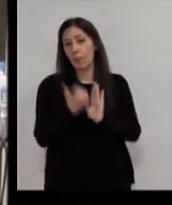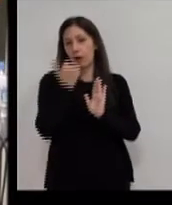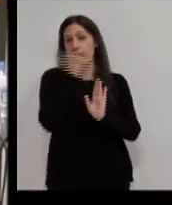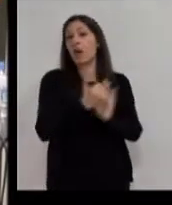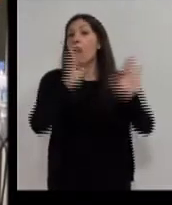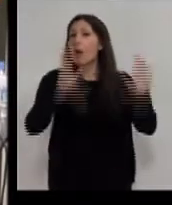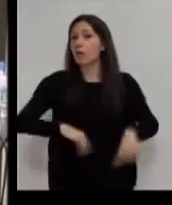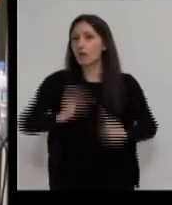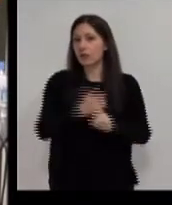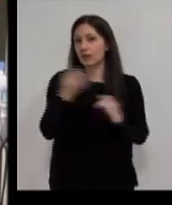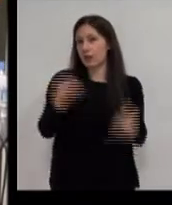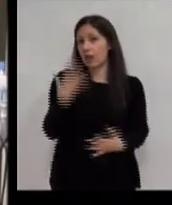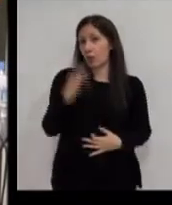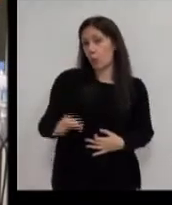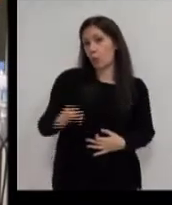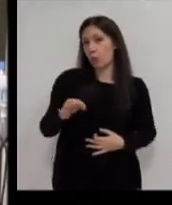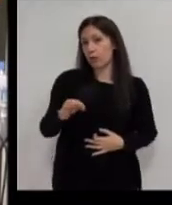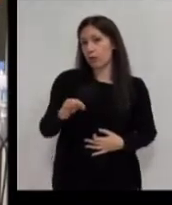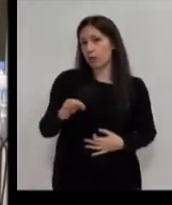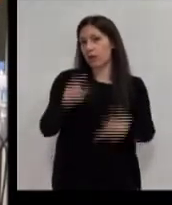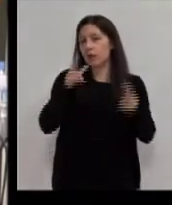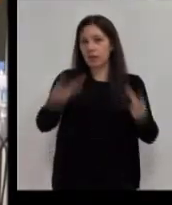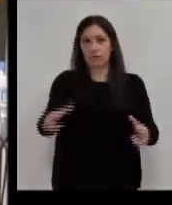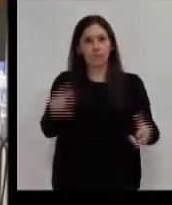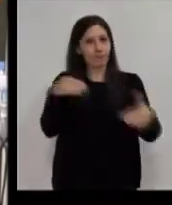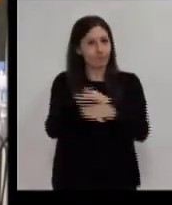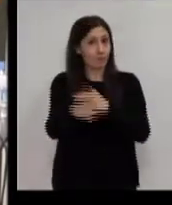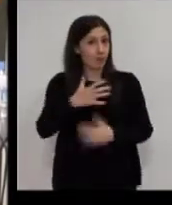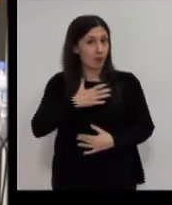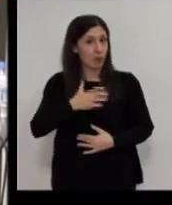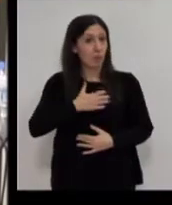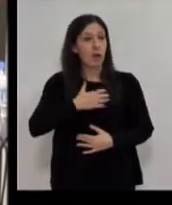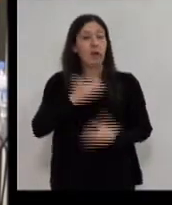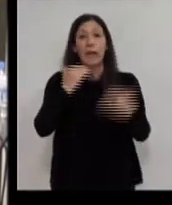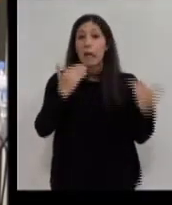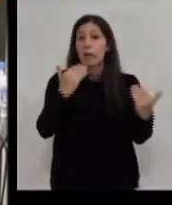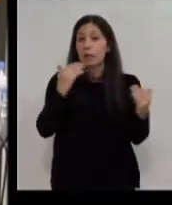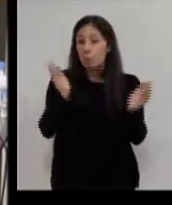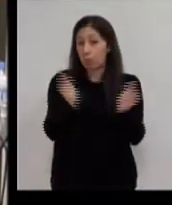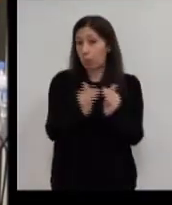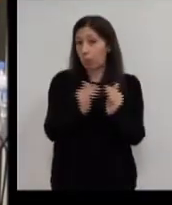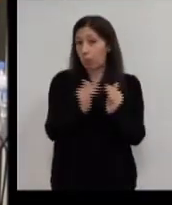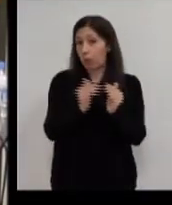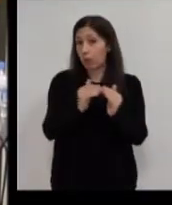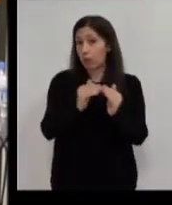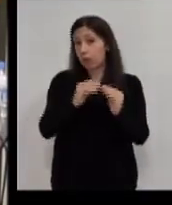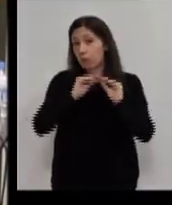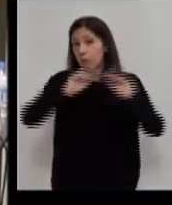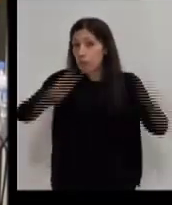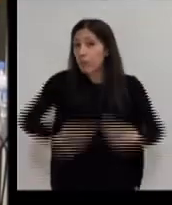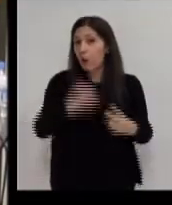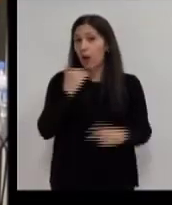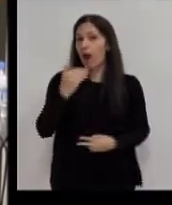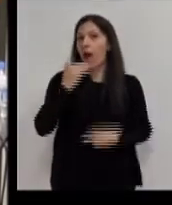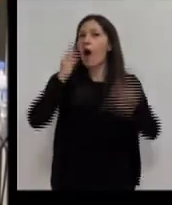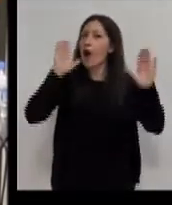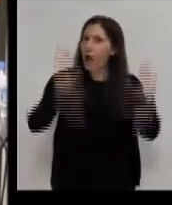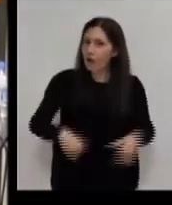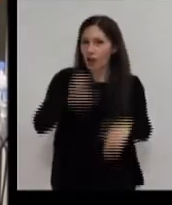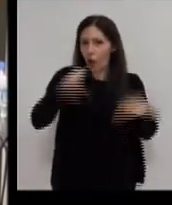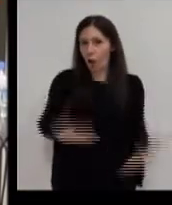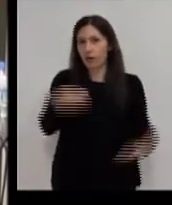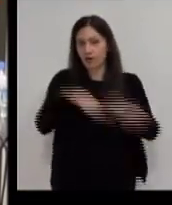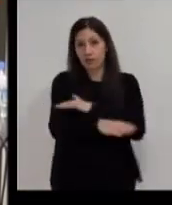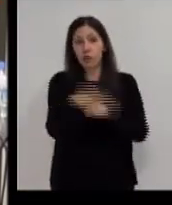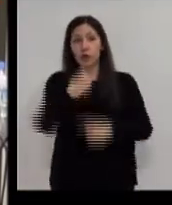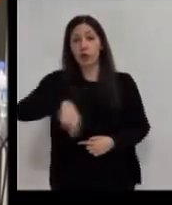hemos conseguido que 50 establecimientos que no podrían ser catalogados como accesibles, haciendo unas pequeñas mejoras, hayan pasado a esta